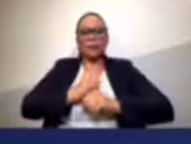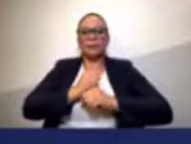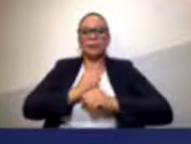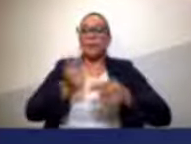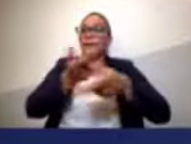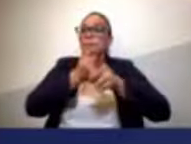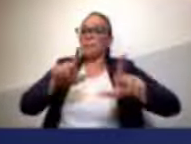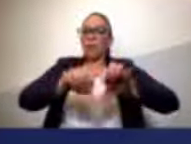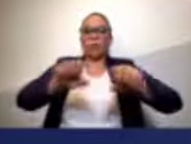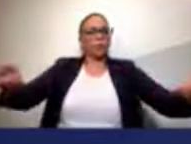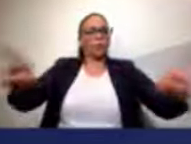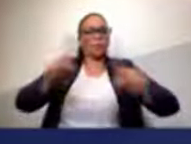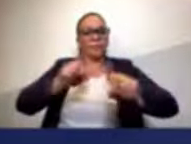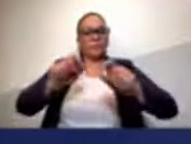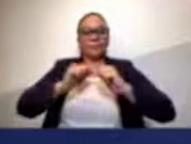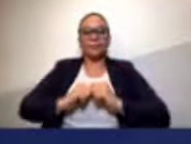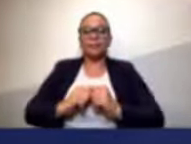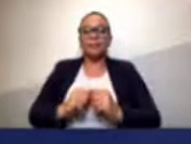corrupción.